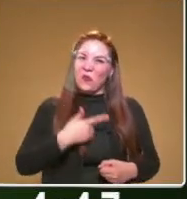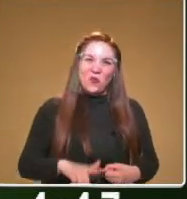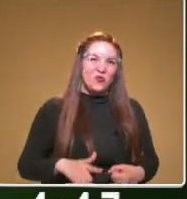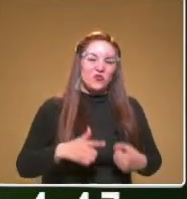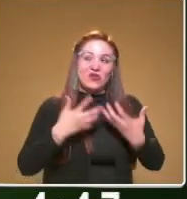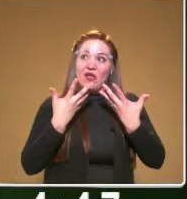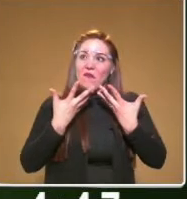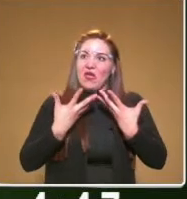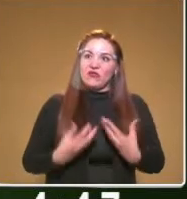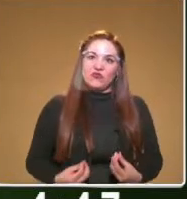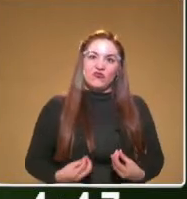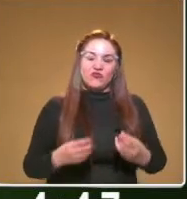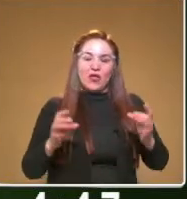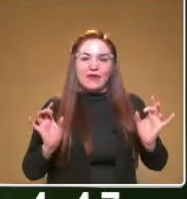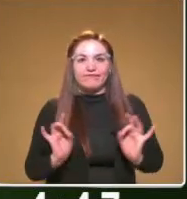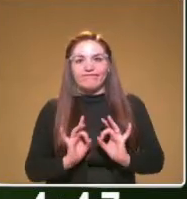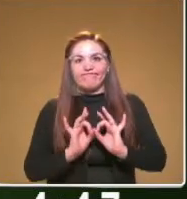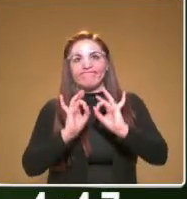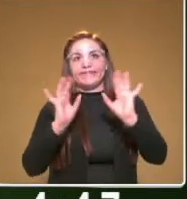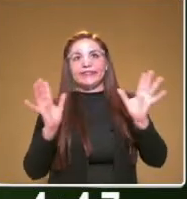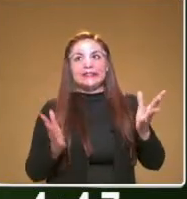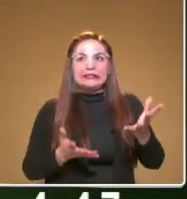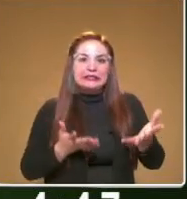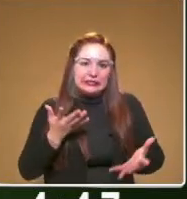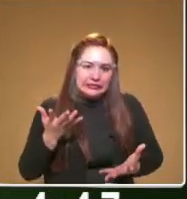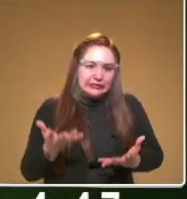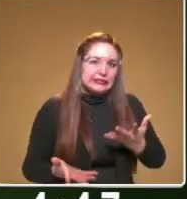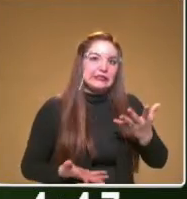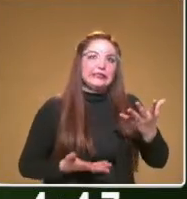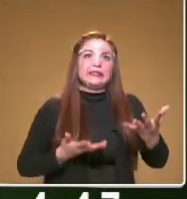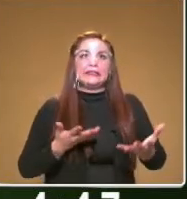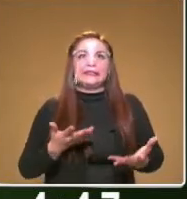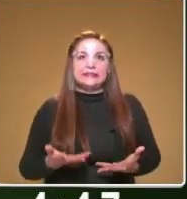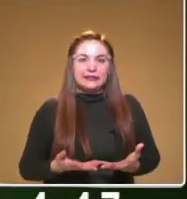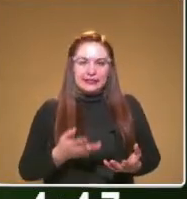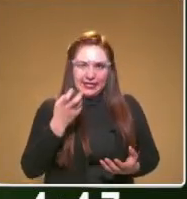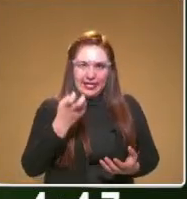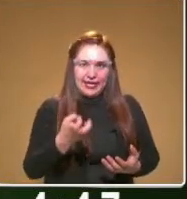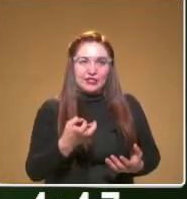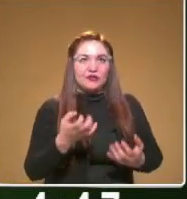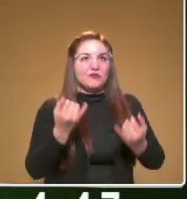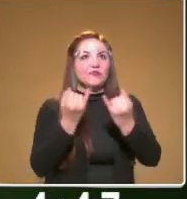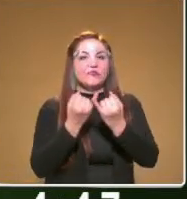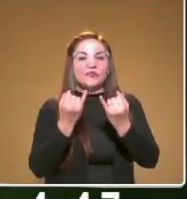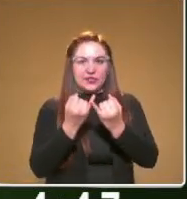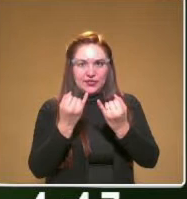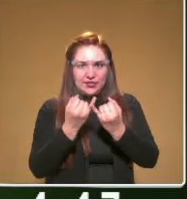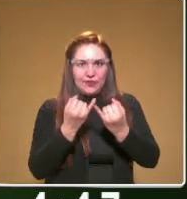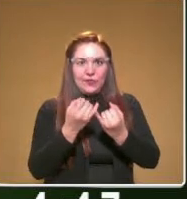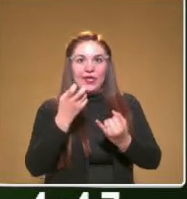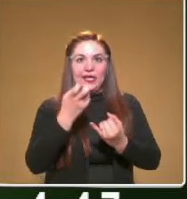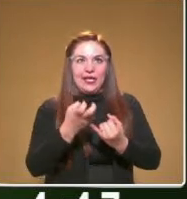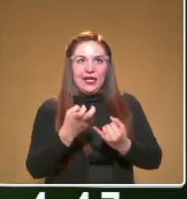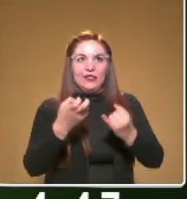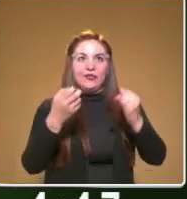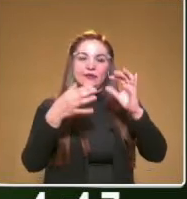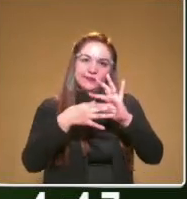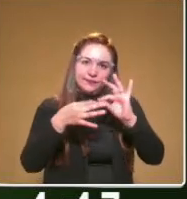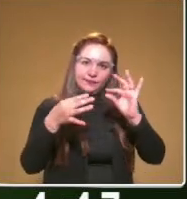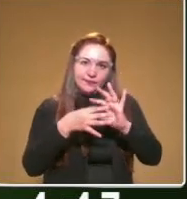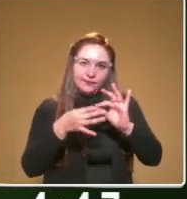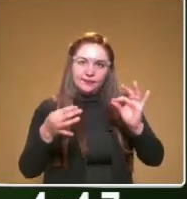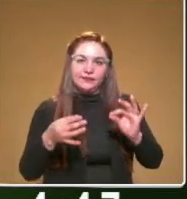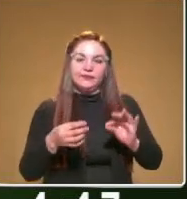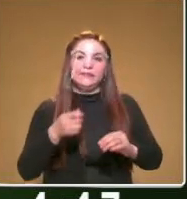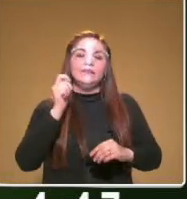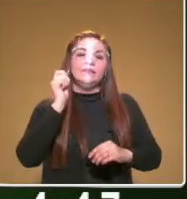tenía planeado y pues se sale de mis manos. Exactamente. Aquí la tragedia lo viene relatando como, maestra, suceso